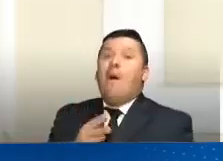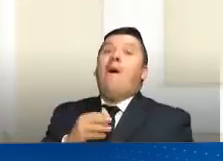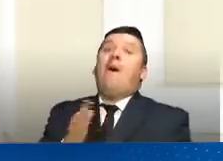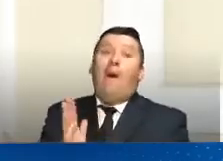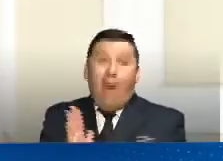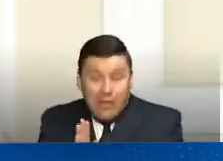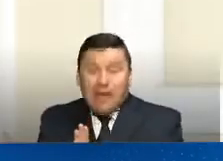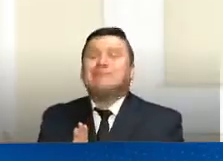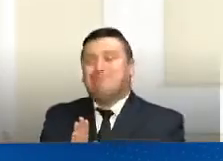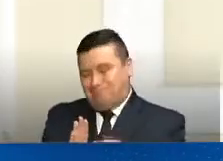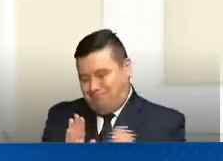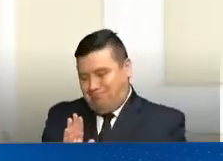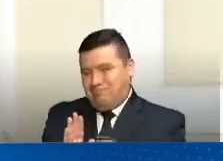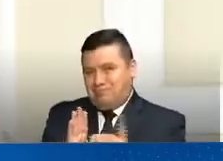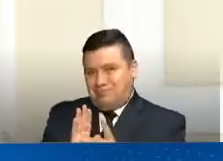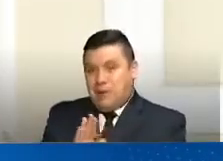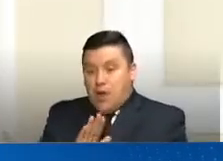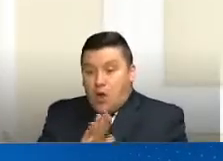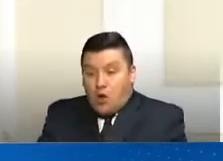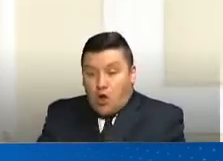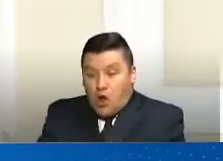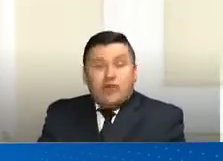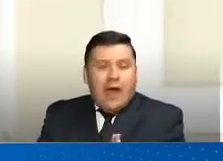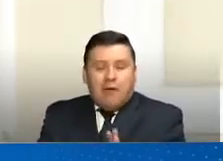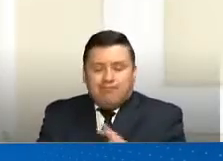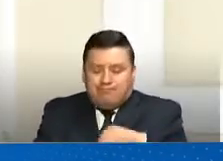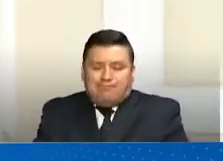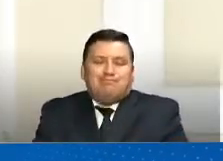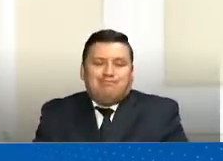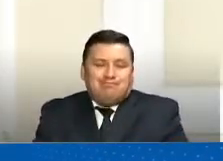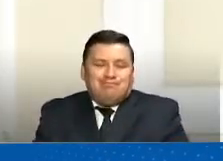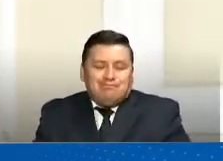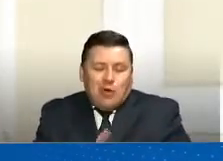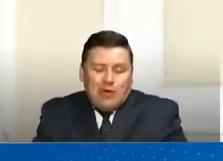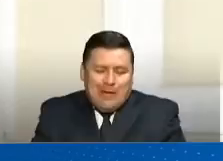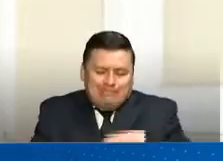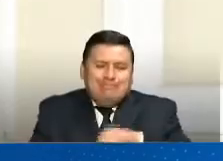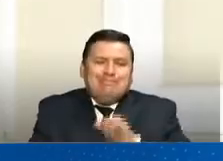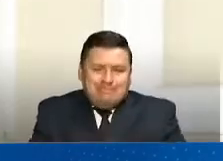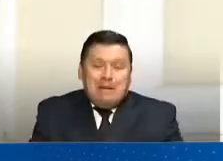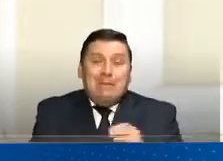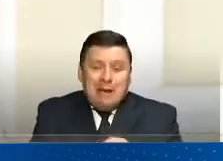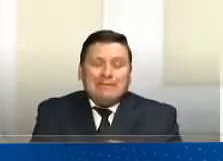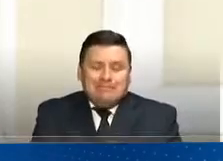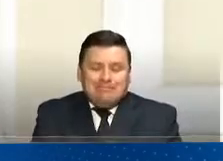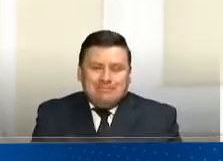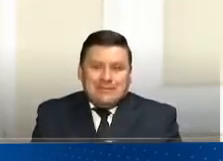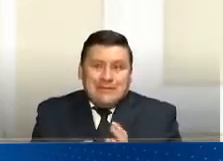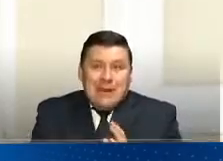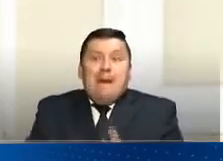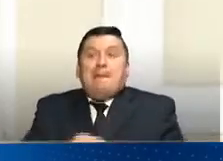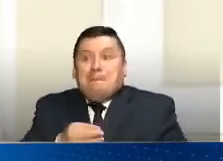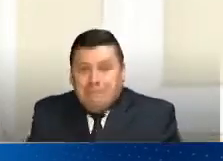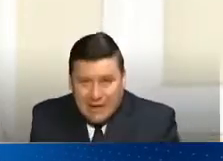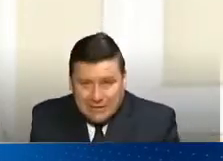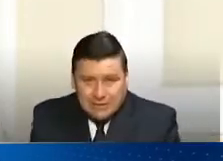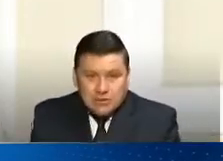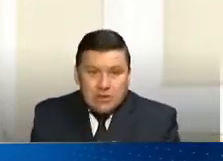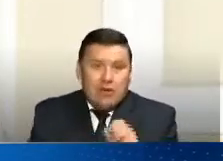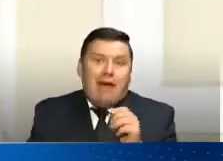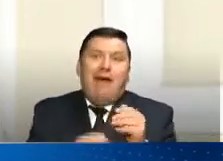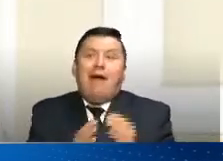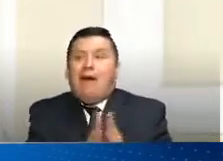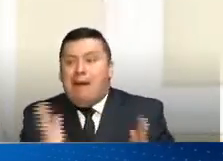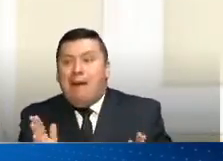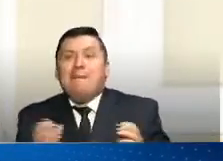que buscan es seguir con el principio del aislamiento preventivo obligatorio, hacer una extensión adicional al 11 de